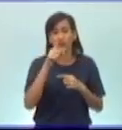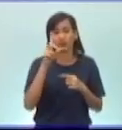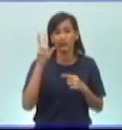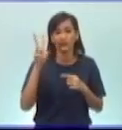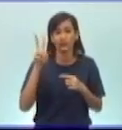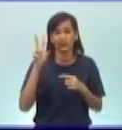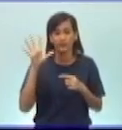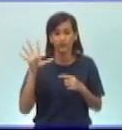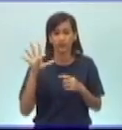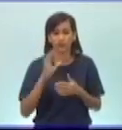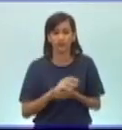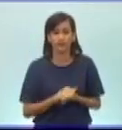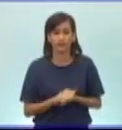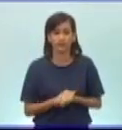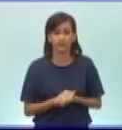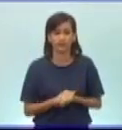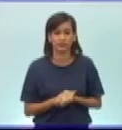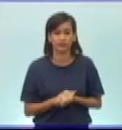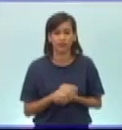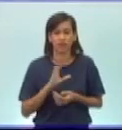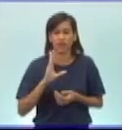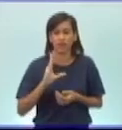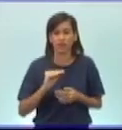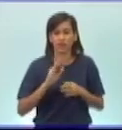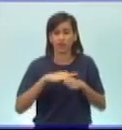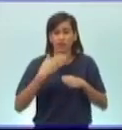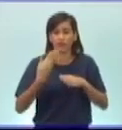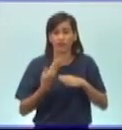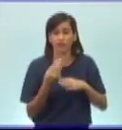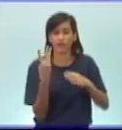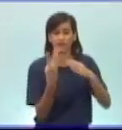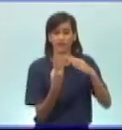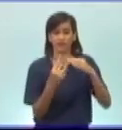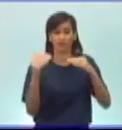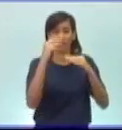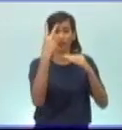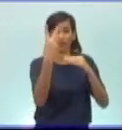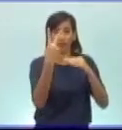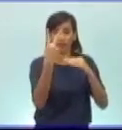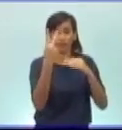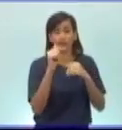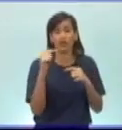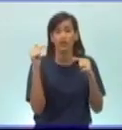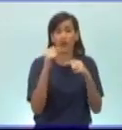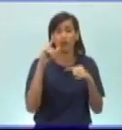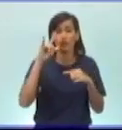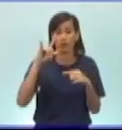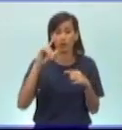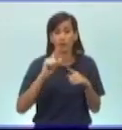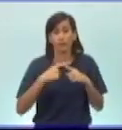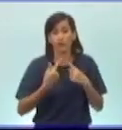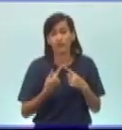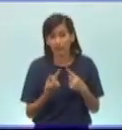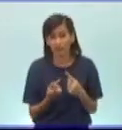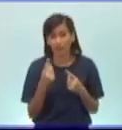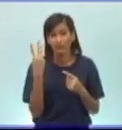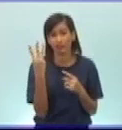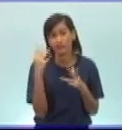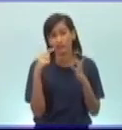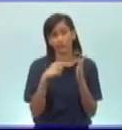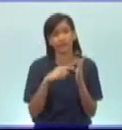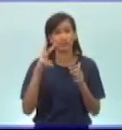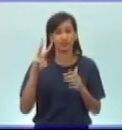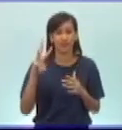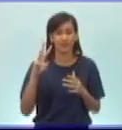a 125. Decimos luego que 3 al cuadrado es igual a 9, porque 3